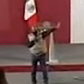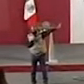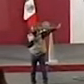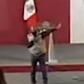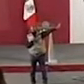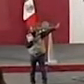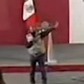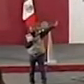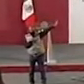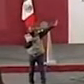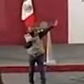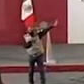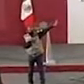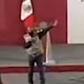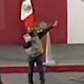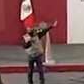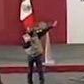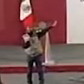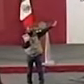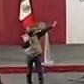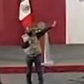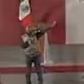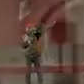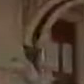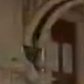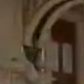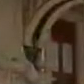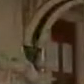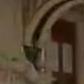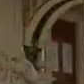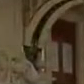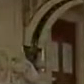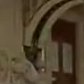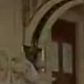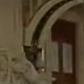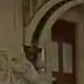la izquierda. Nos vamos a ir a la fuente de Pegaso, por favor.